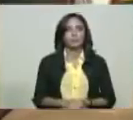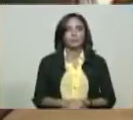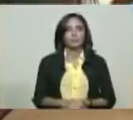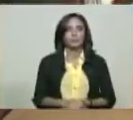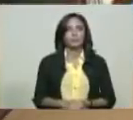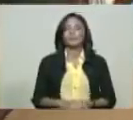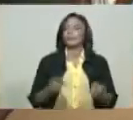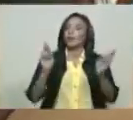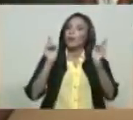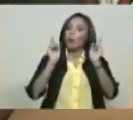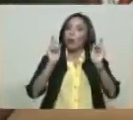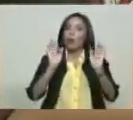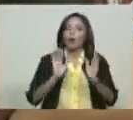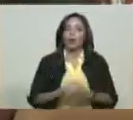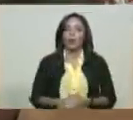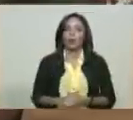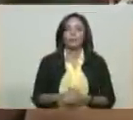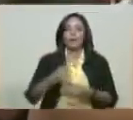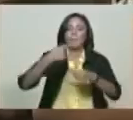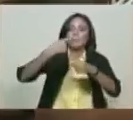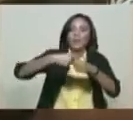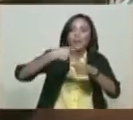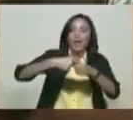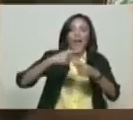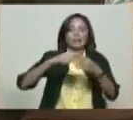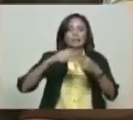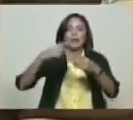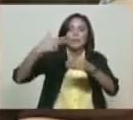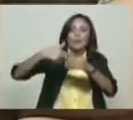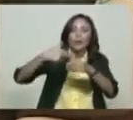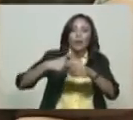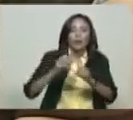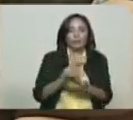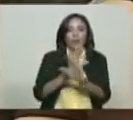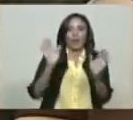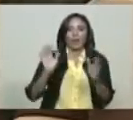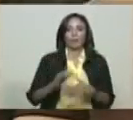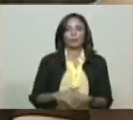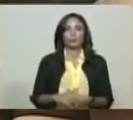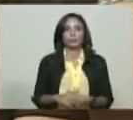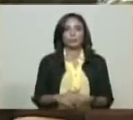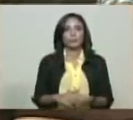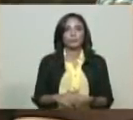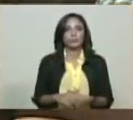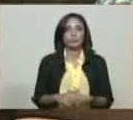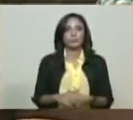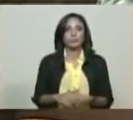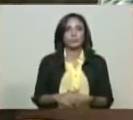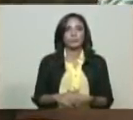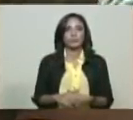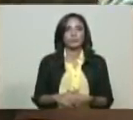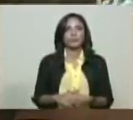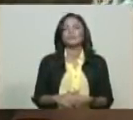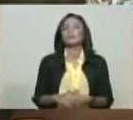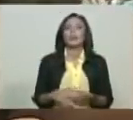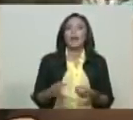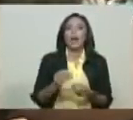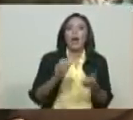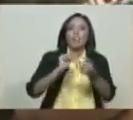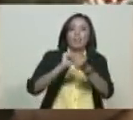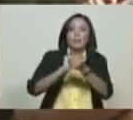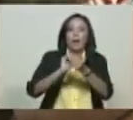Fortalecer la industria petrolera, gasífera, petroquímica, claro, aurífera, claro, producir diamantes, cobre,